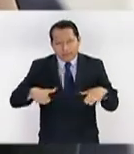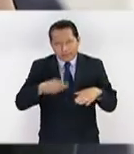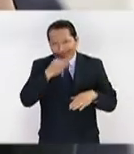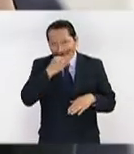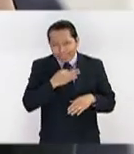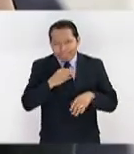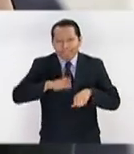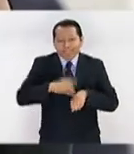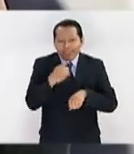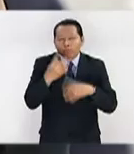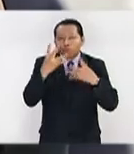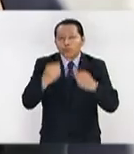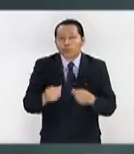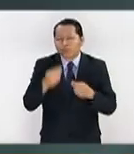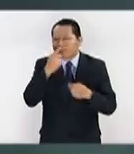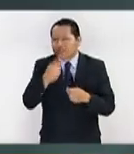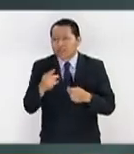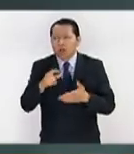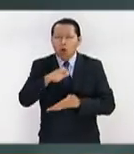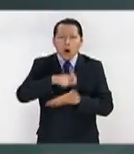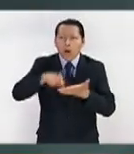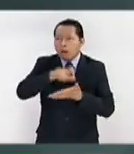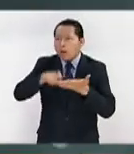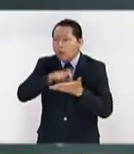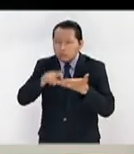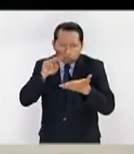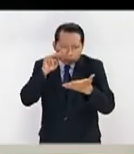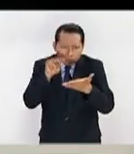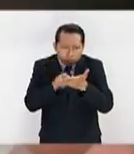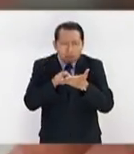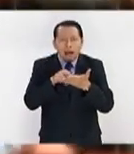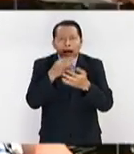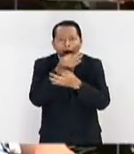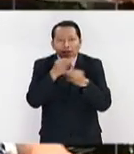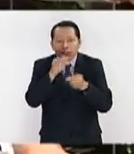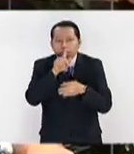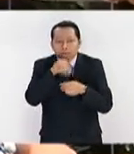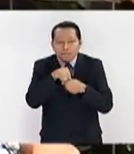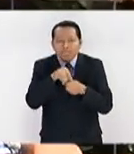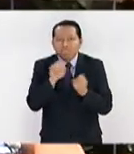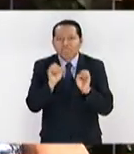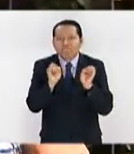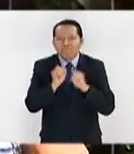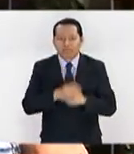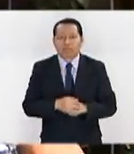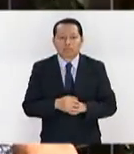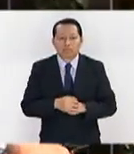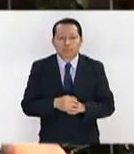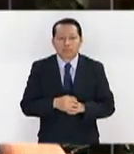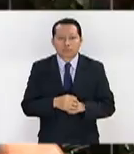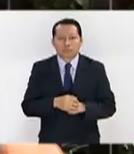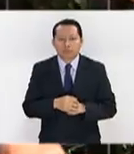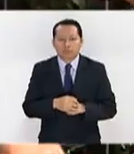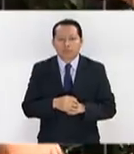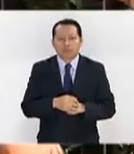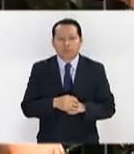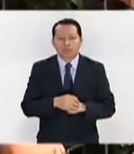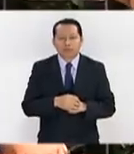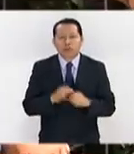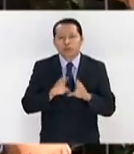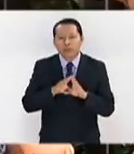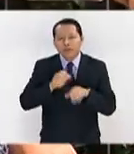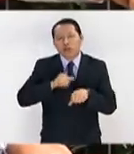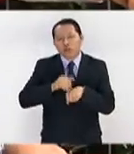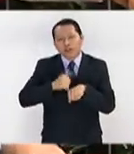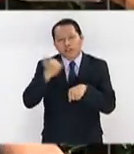pues muchos afirman que han realizado compras sin revisar el aviso de privacidad. Te hablan y ni siquiera has dado tus datos o tu número de telefónico,